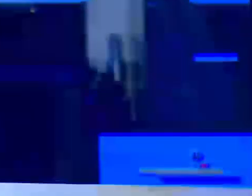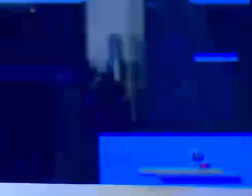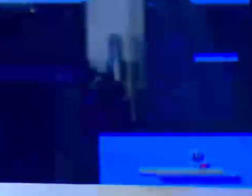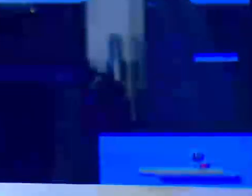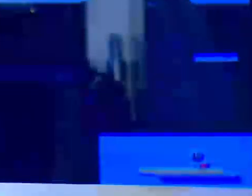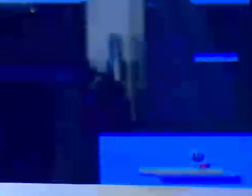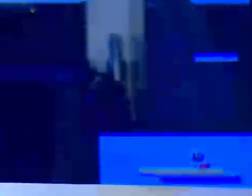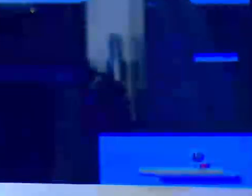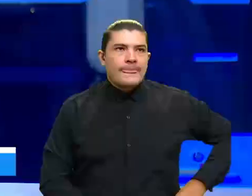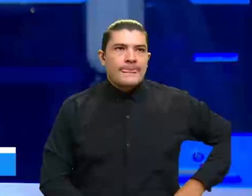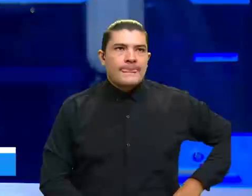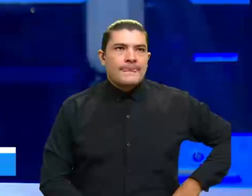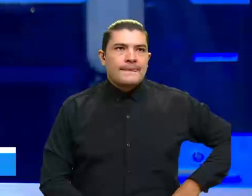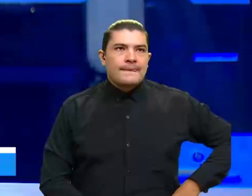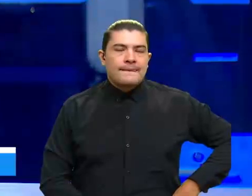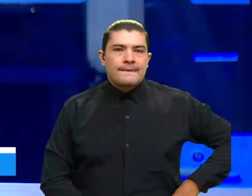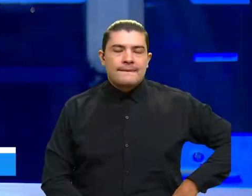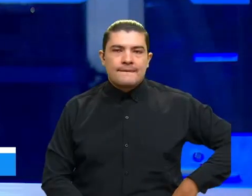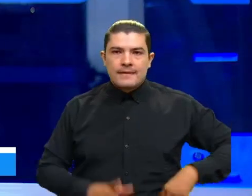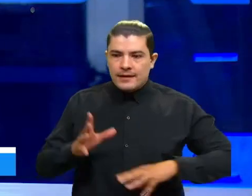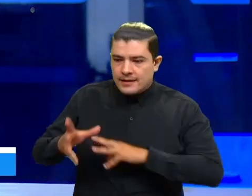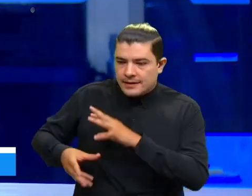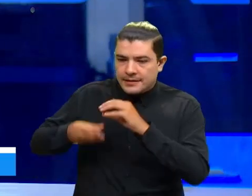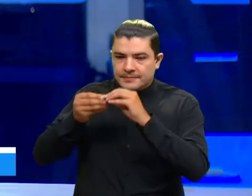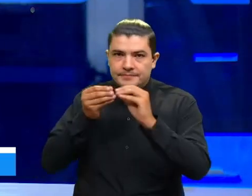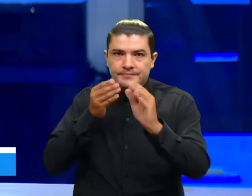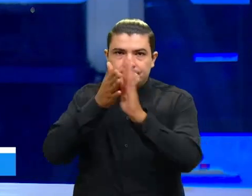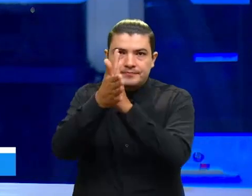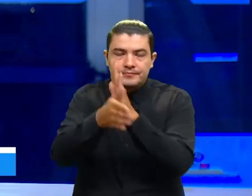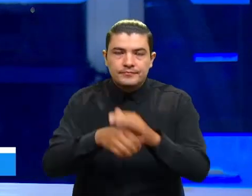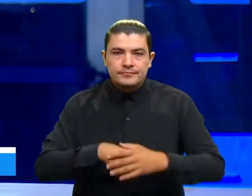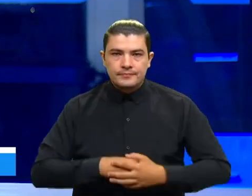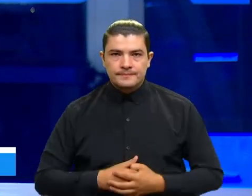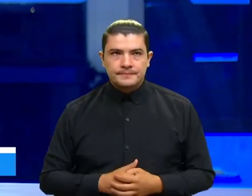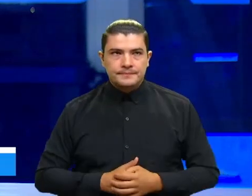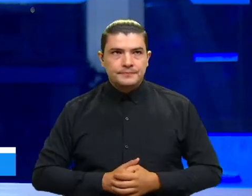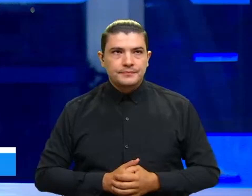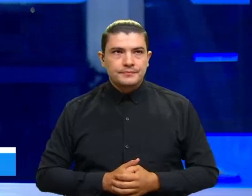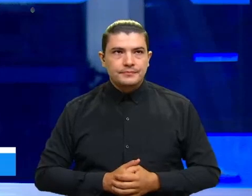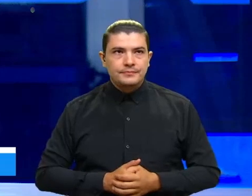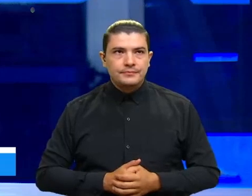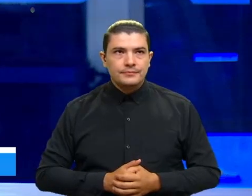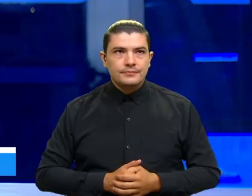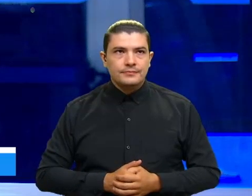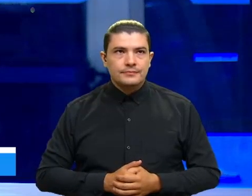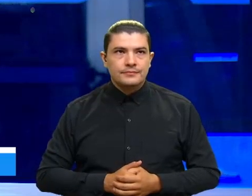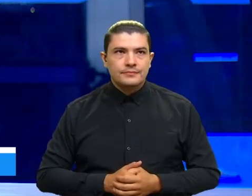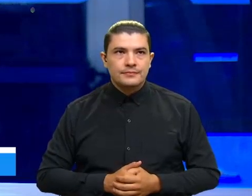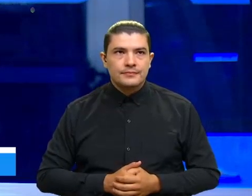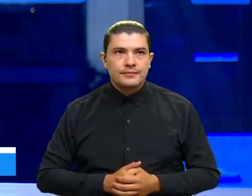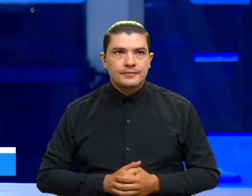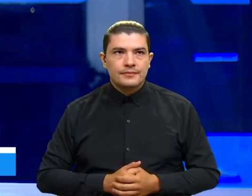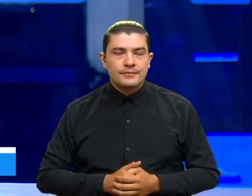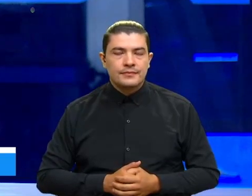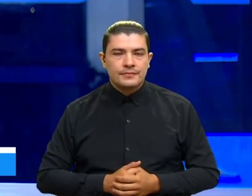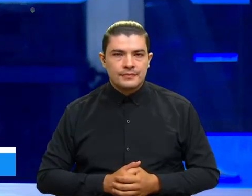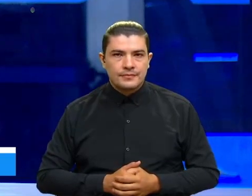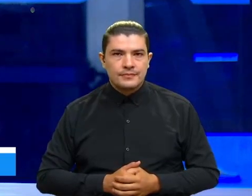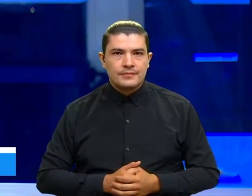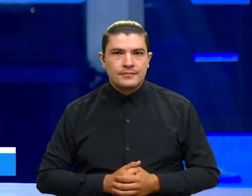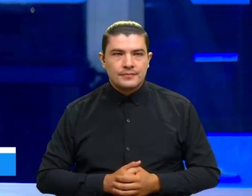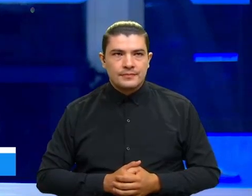y avanzábamos con más información pues una nueva modalidad de fraude se comenzó a presentar en los comerciantes de la capital del departamento de santander